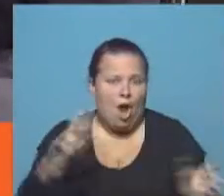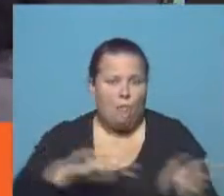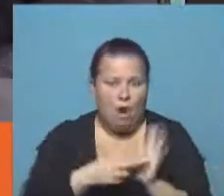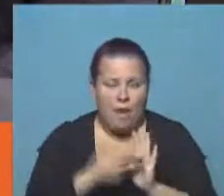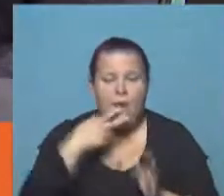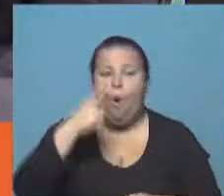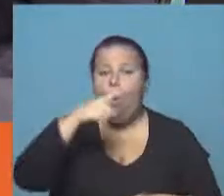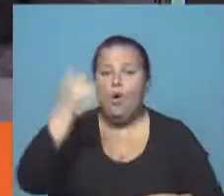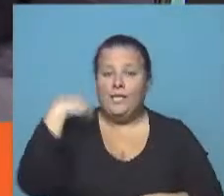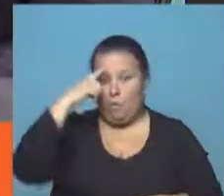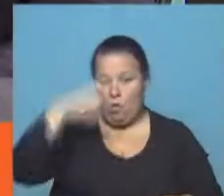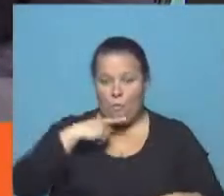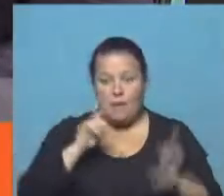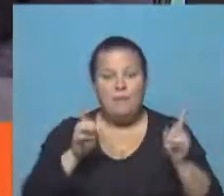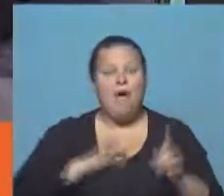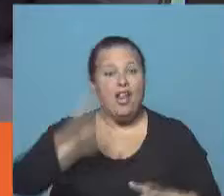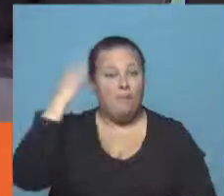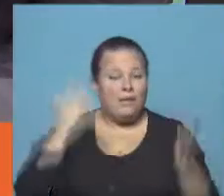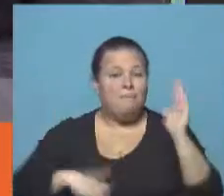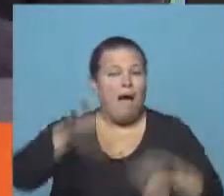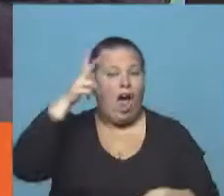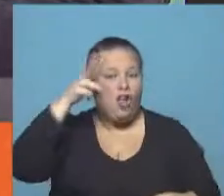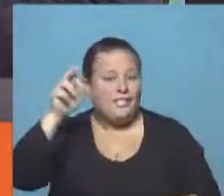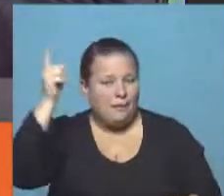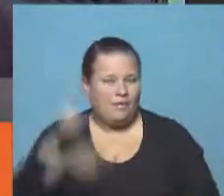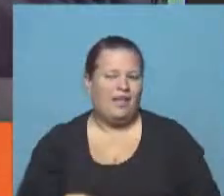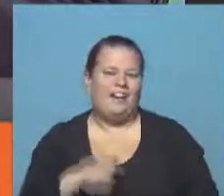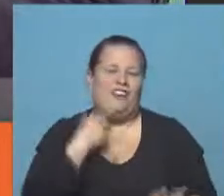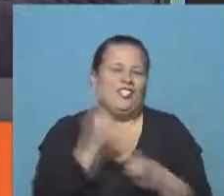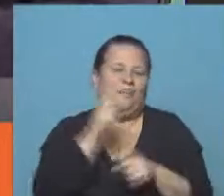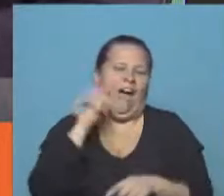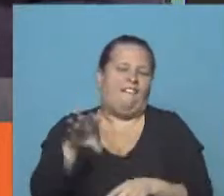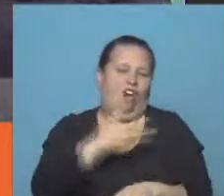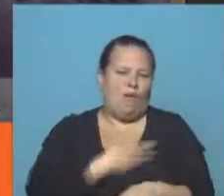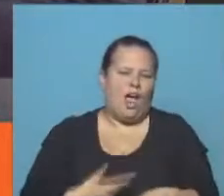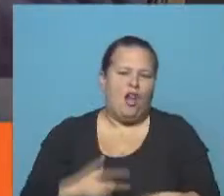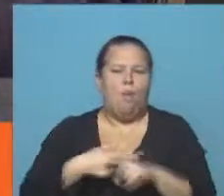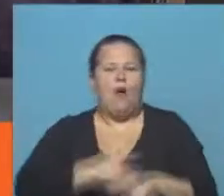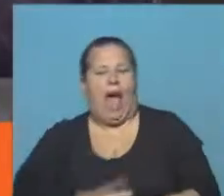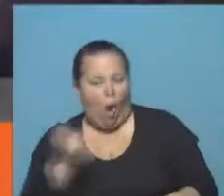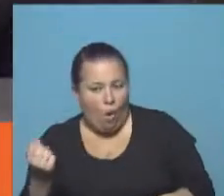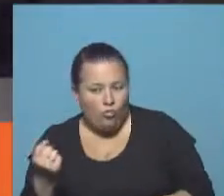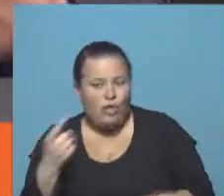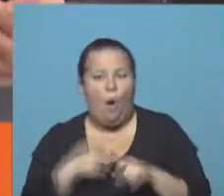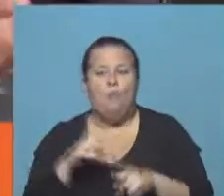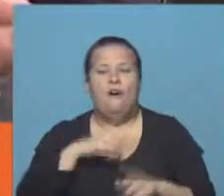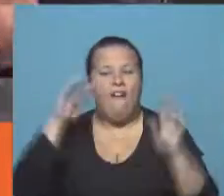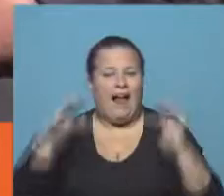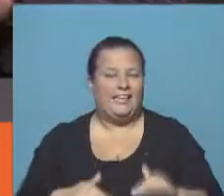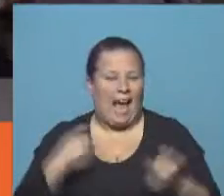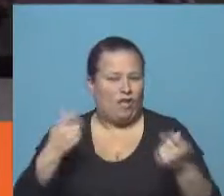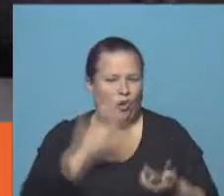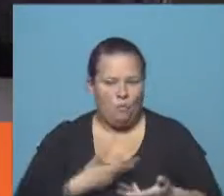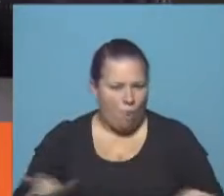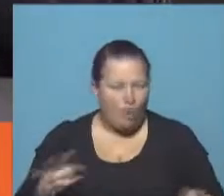El último dato mensual contra el mismo del año pasado aumentó un 80%. Ahora, no se puede criticar al gobierno por No. haber ajustado y por no haber bajado No, el gasto público. te voy a